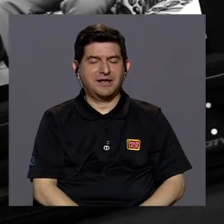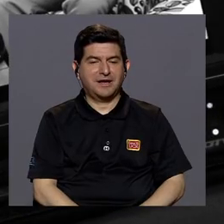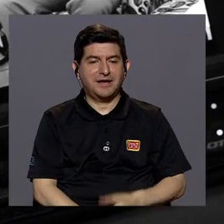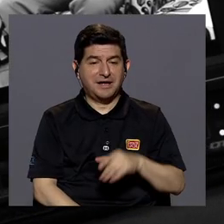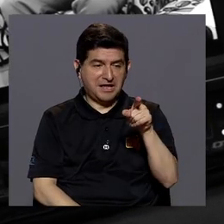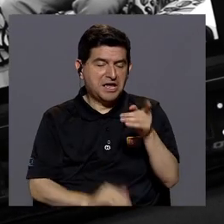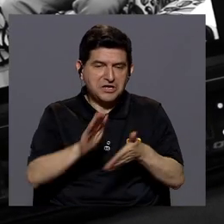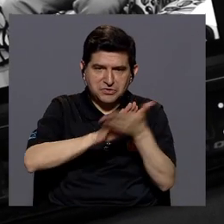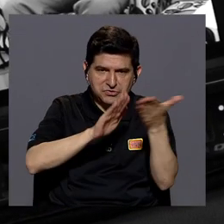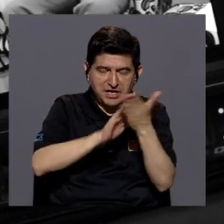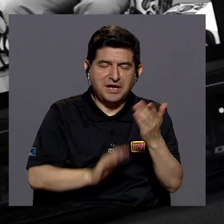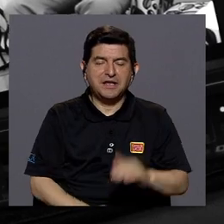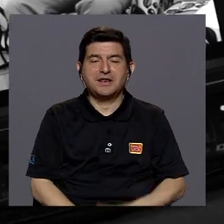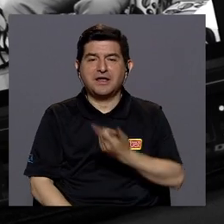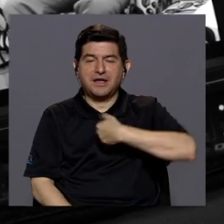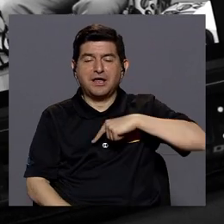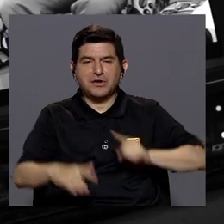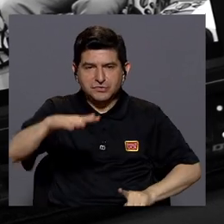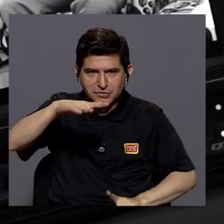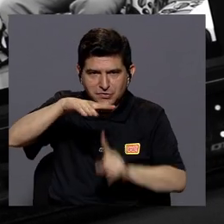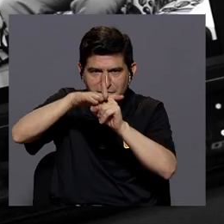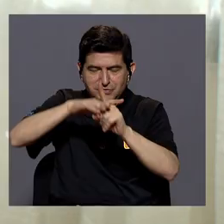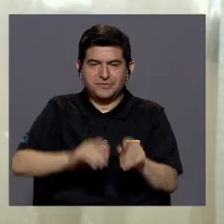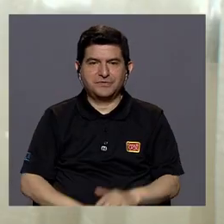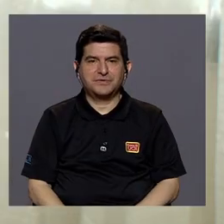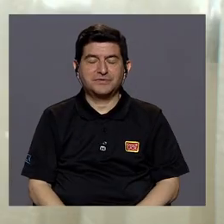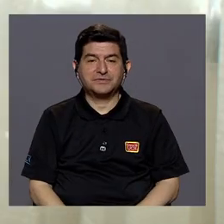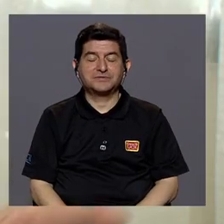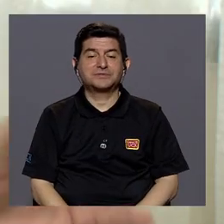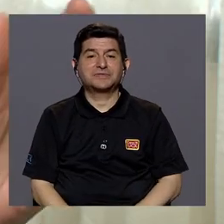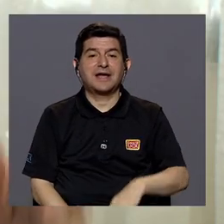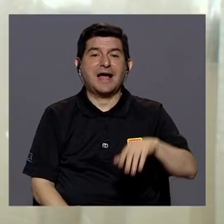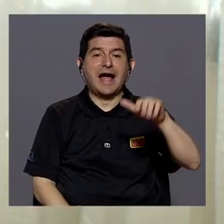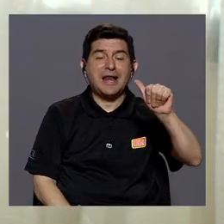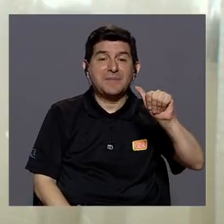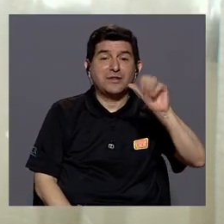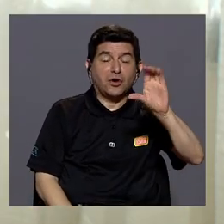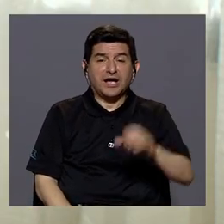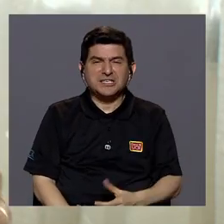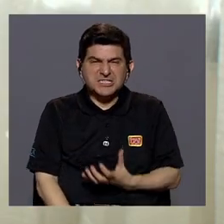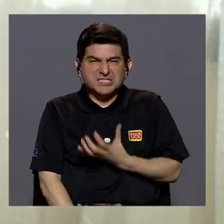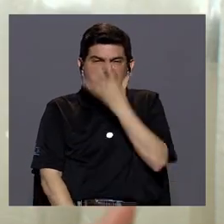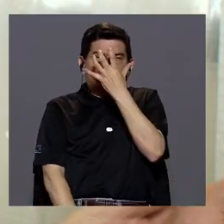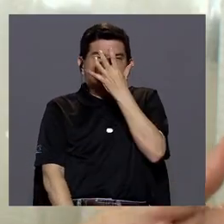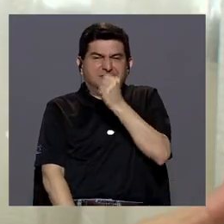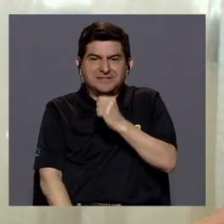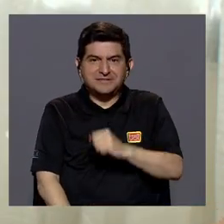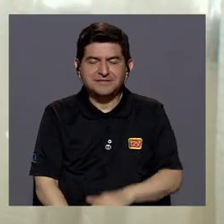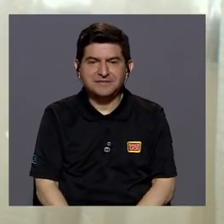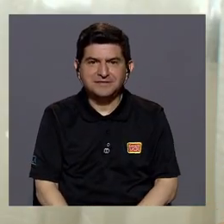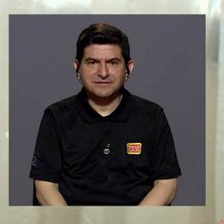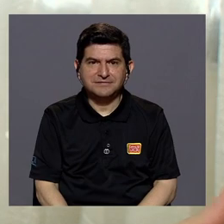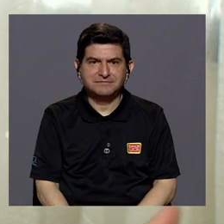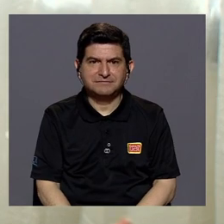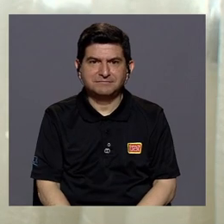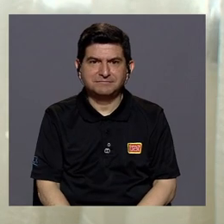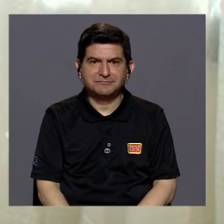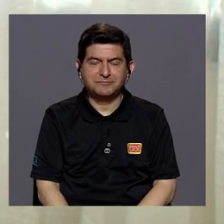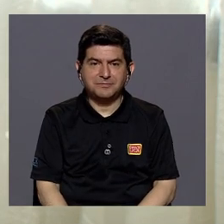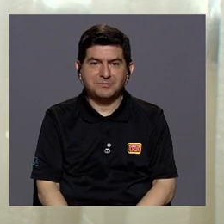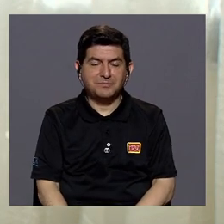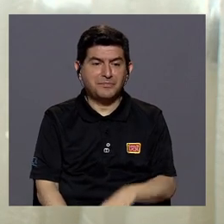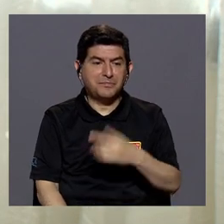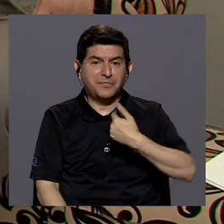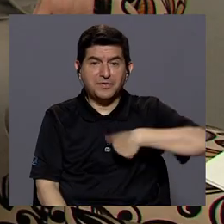nosotros. Bueno, te puso Beto Cañas furioso y todo, porque pues, ya se han dejado